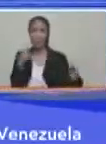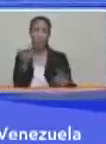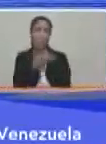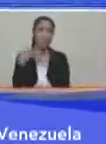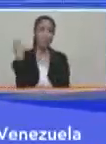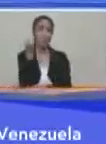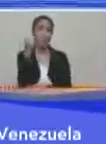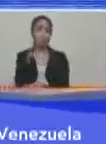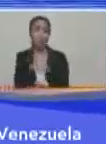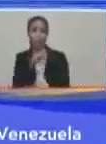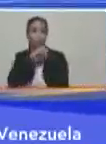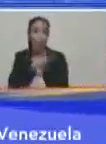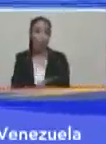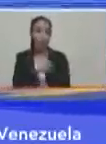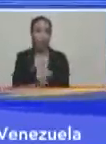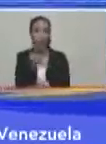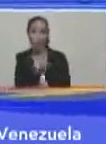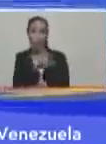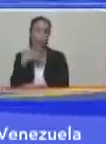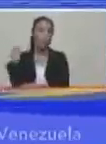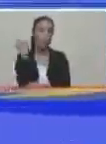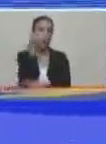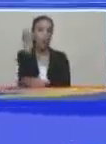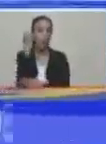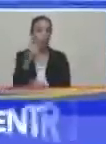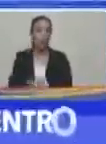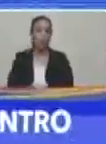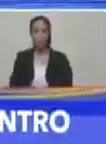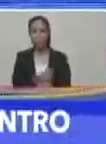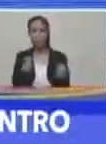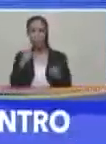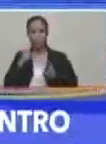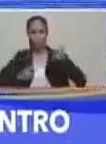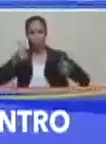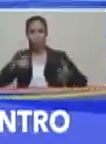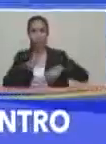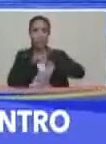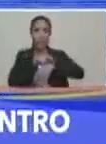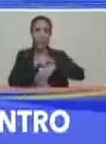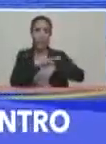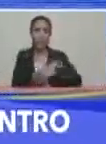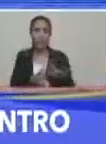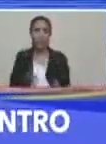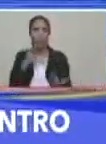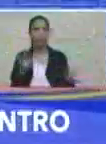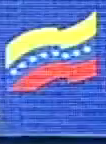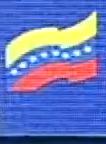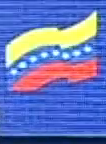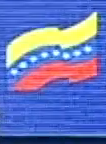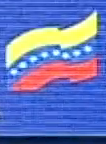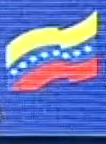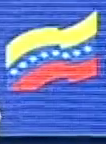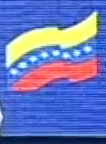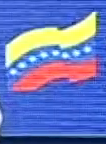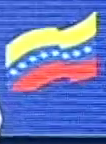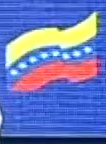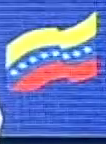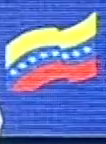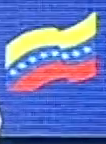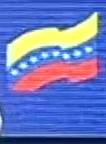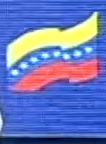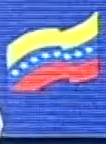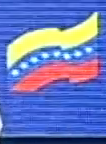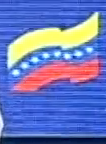se haya conocido en la historia de América Latina y el Caribe. Miles de médicos y médicas llegando al hogar, llegando con la